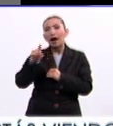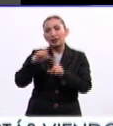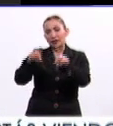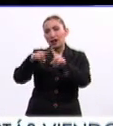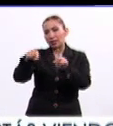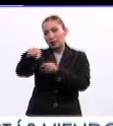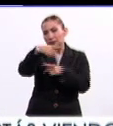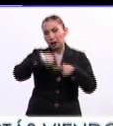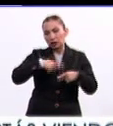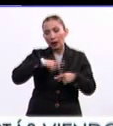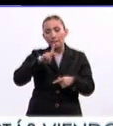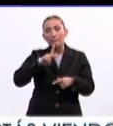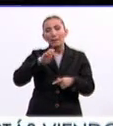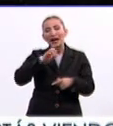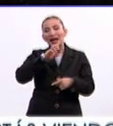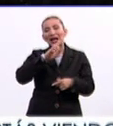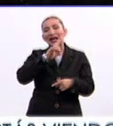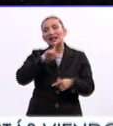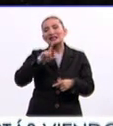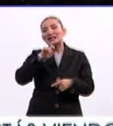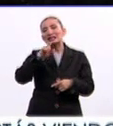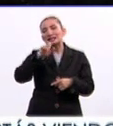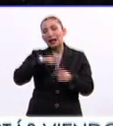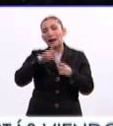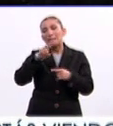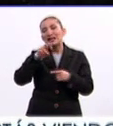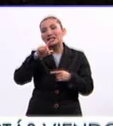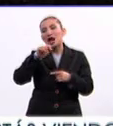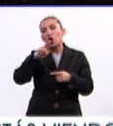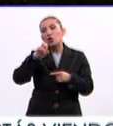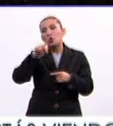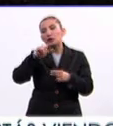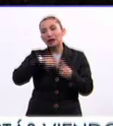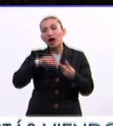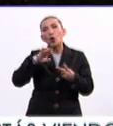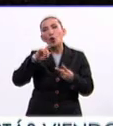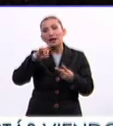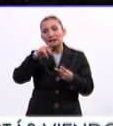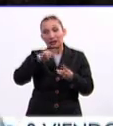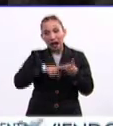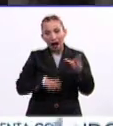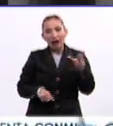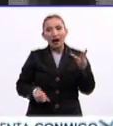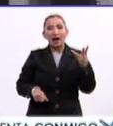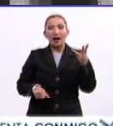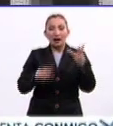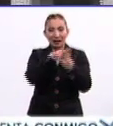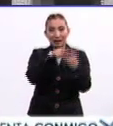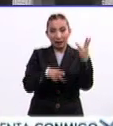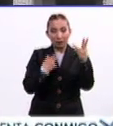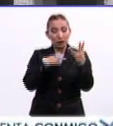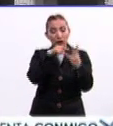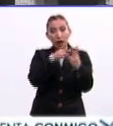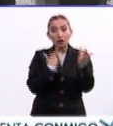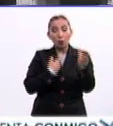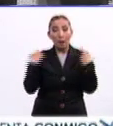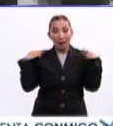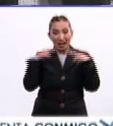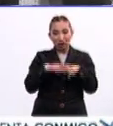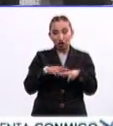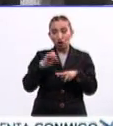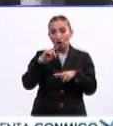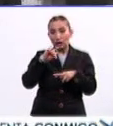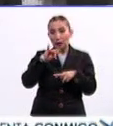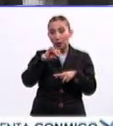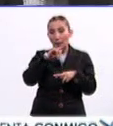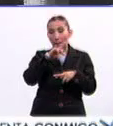Pellicer, Villaurrutia, Cuesta, fueron, digamos, algunos profesores de Octavio Paz en la Prepa 1, que